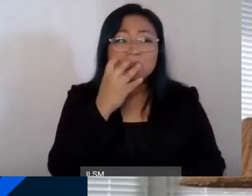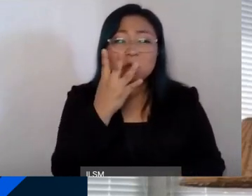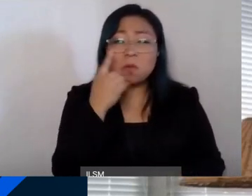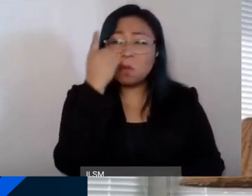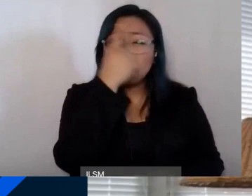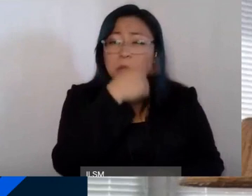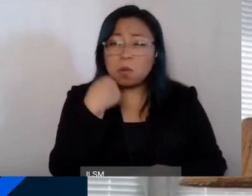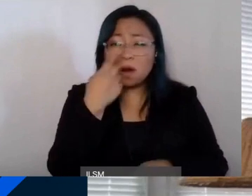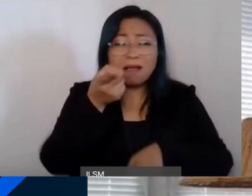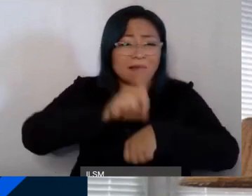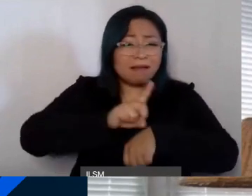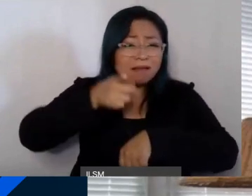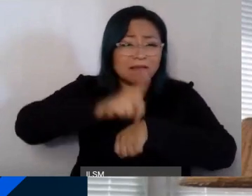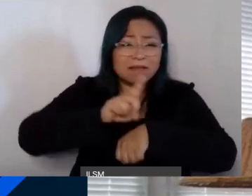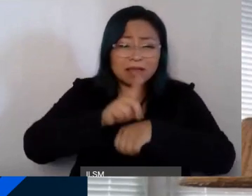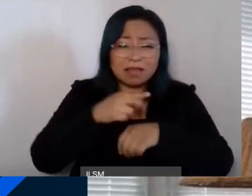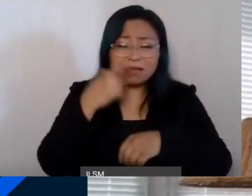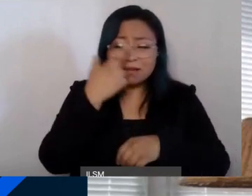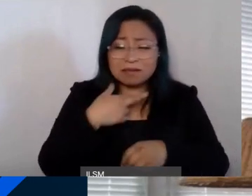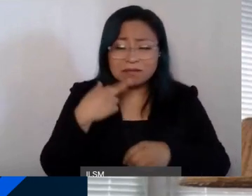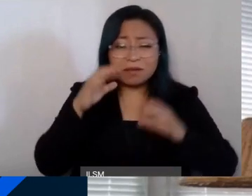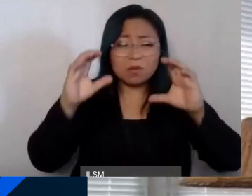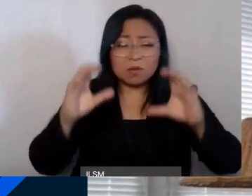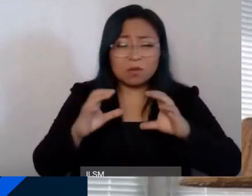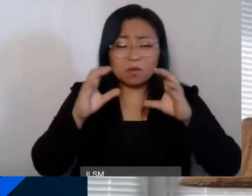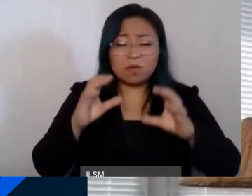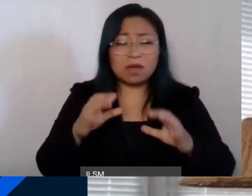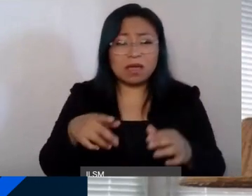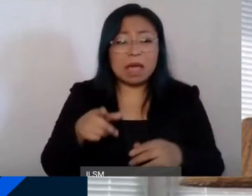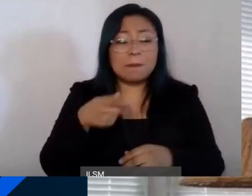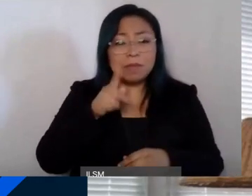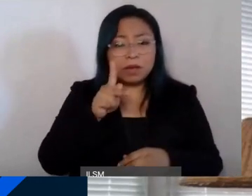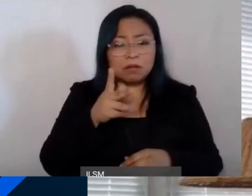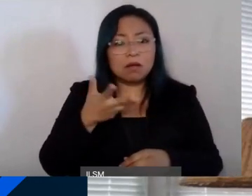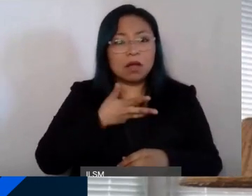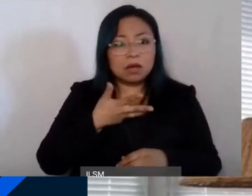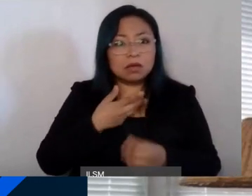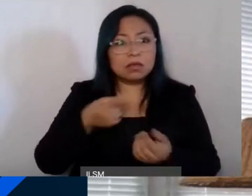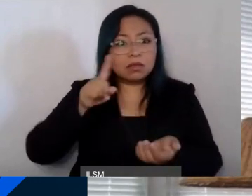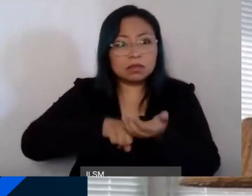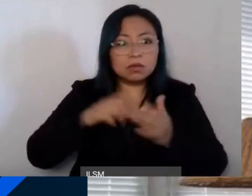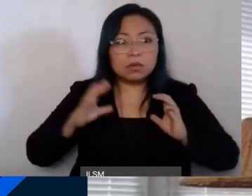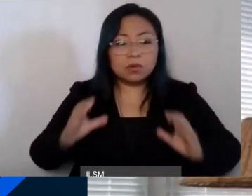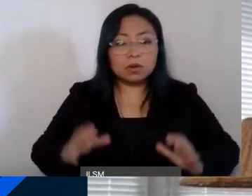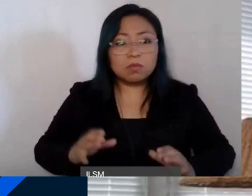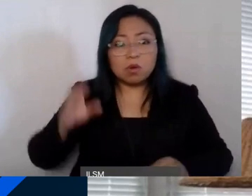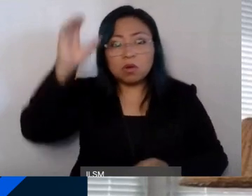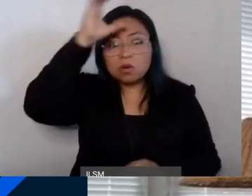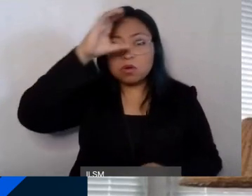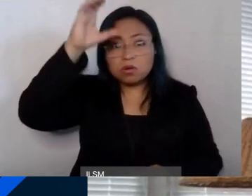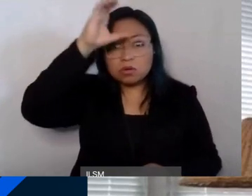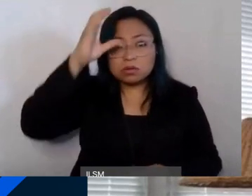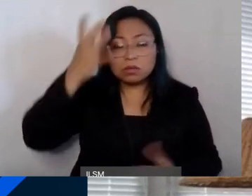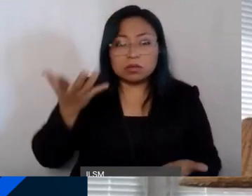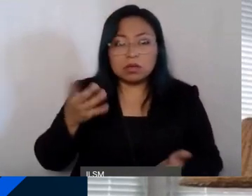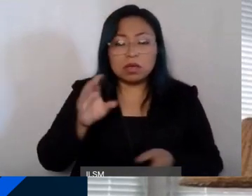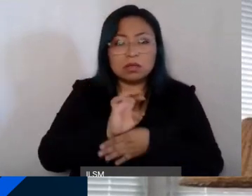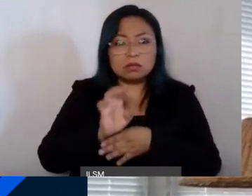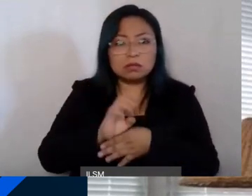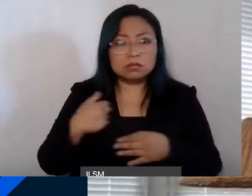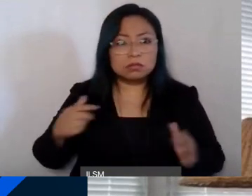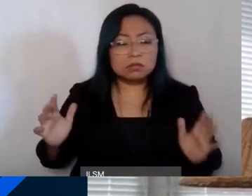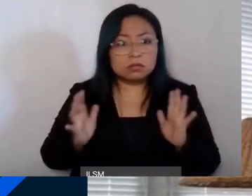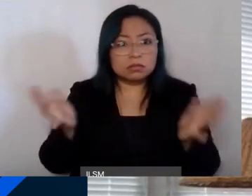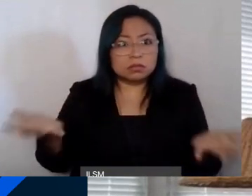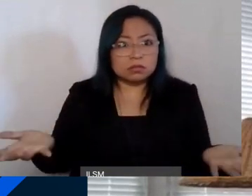día se ha visto que también tienen conciencia entonces en